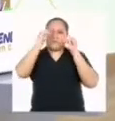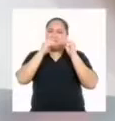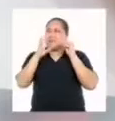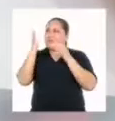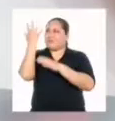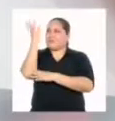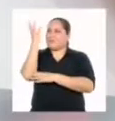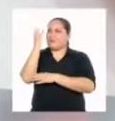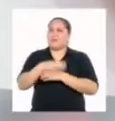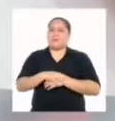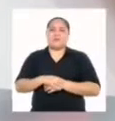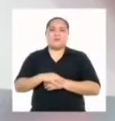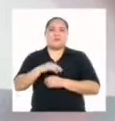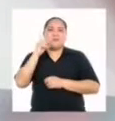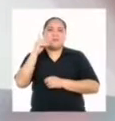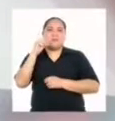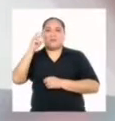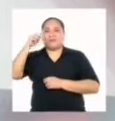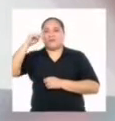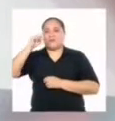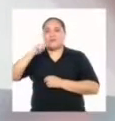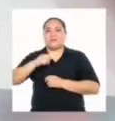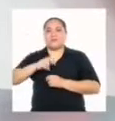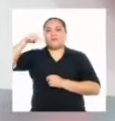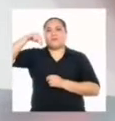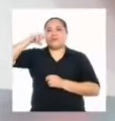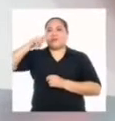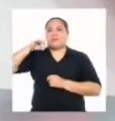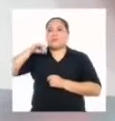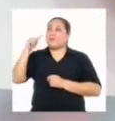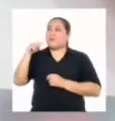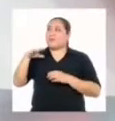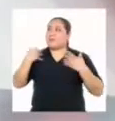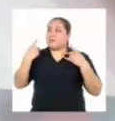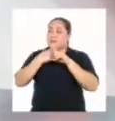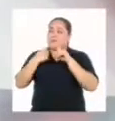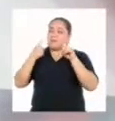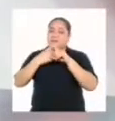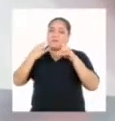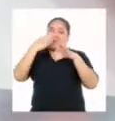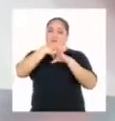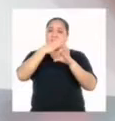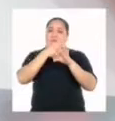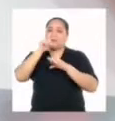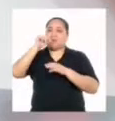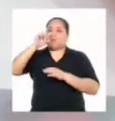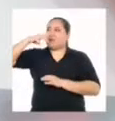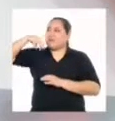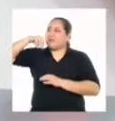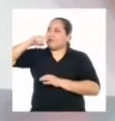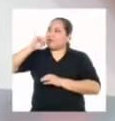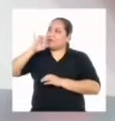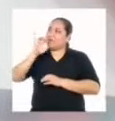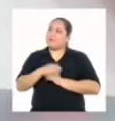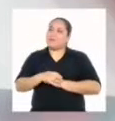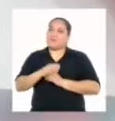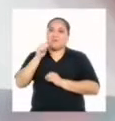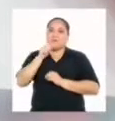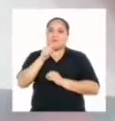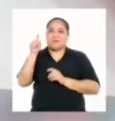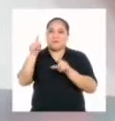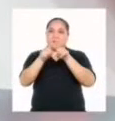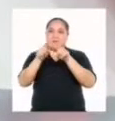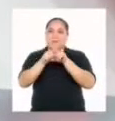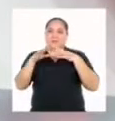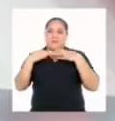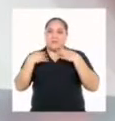árbol de Navidad. Los adornos navideños que quieres hacer pueden ser de distintas formas geométricas tridimensionales y estos